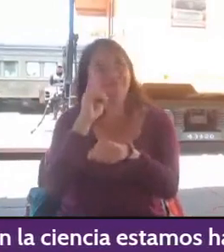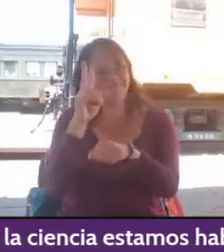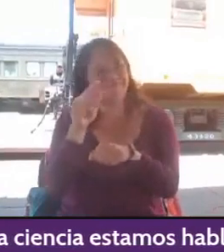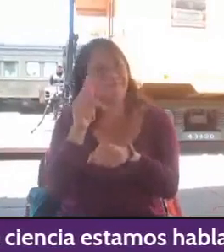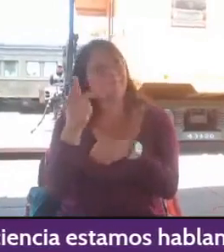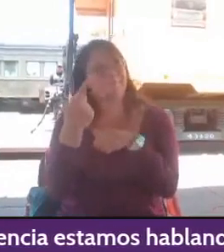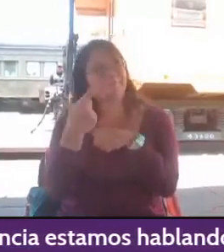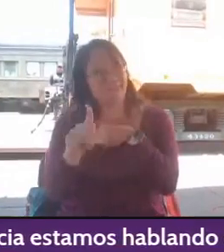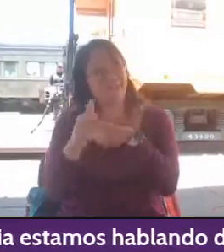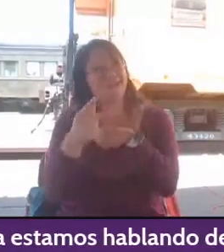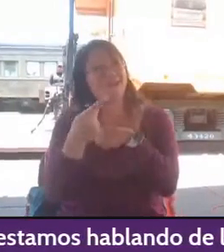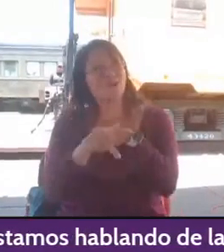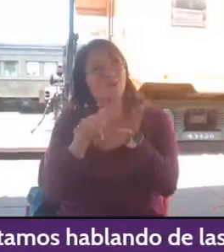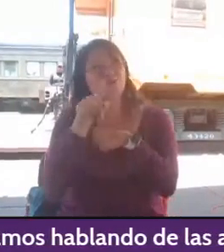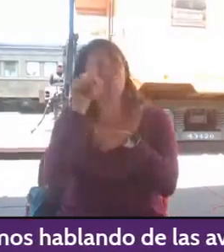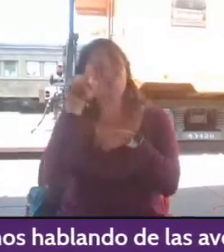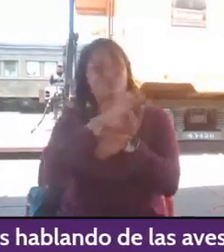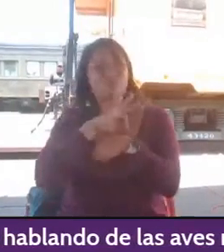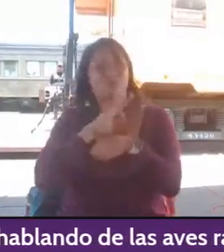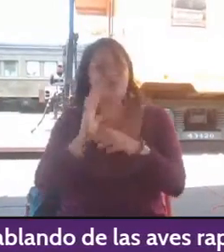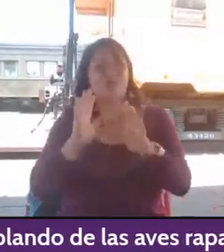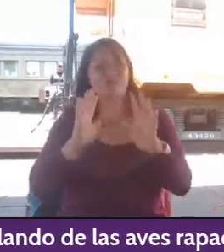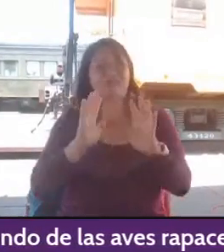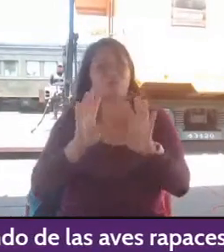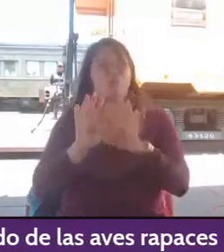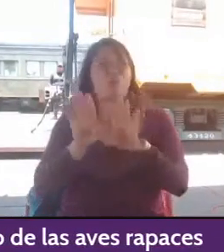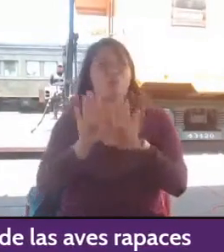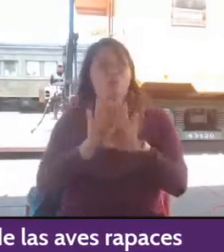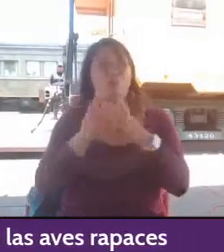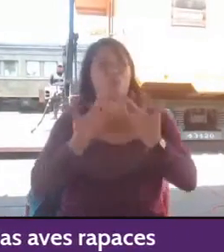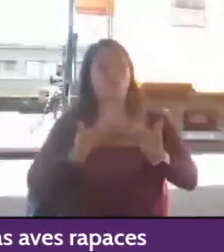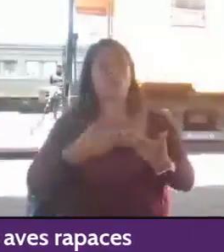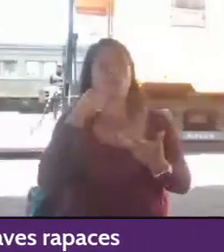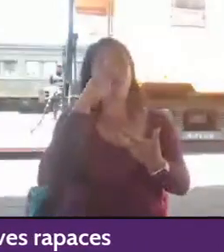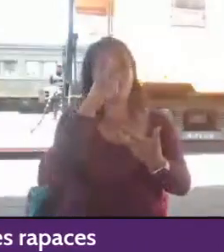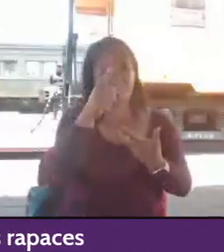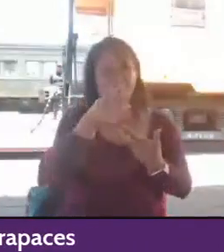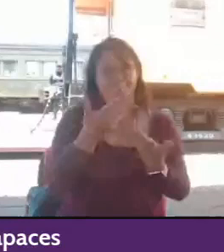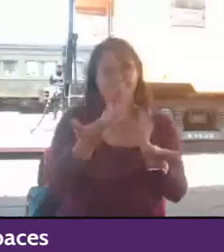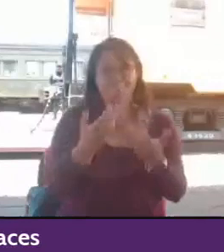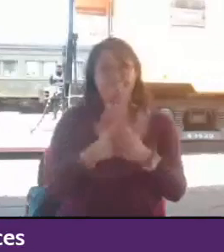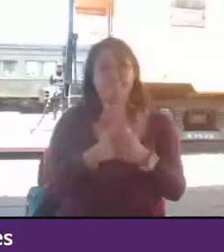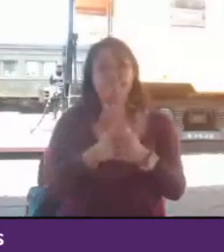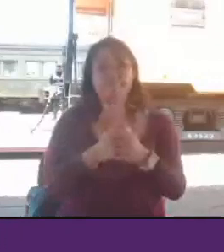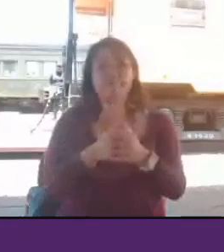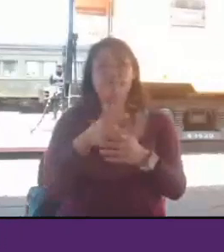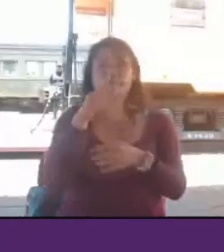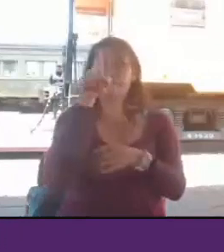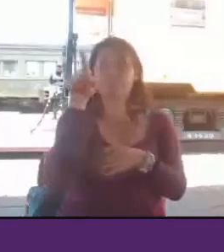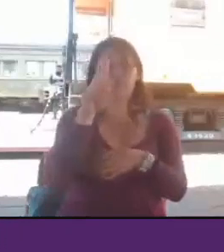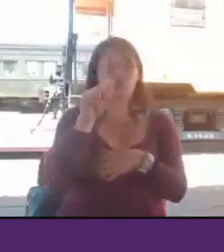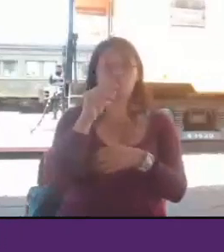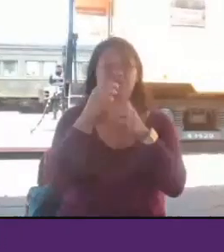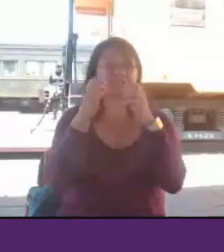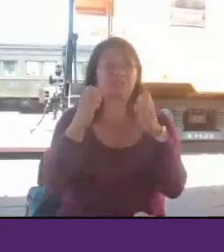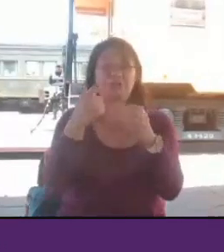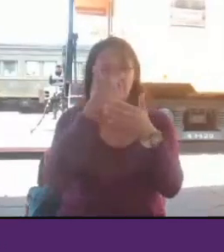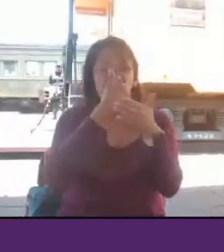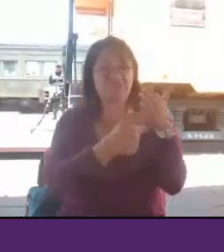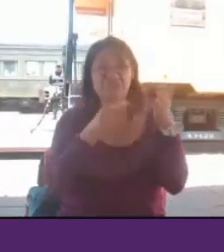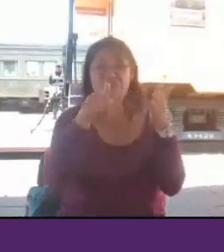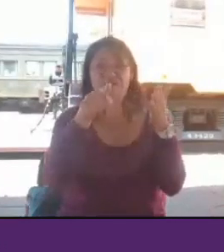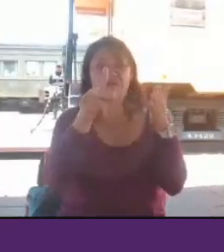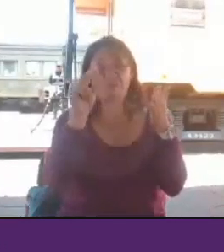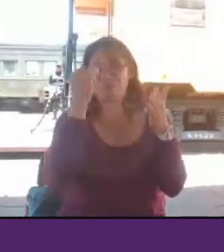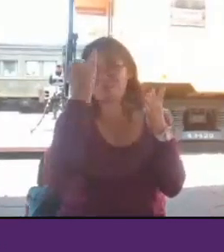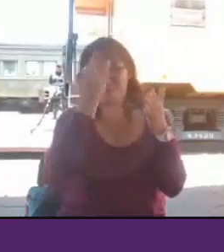y no vayan a asustar a las aves. Fíjense en el tamaño de las garras, y ninguna de esas entra en este listado. Así que en el